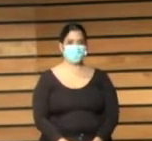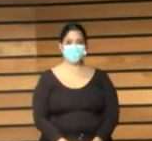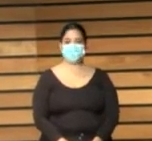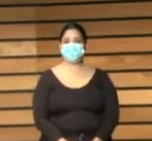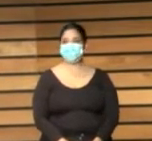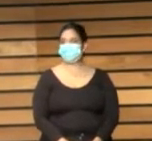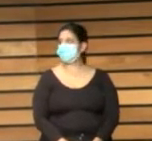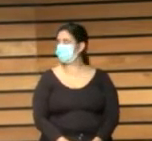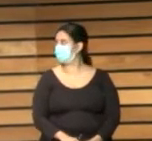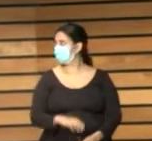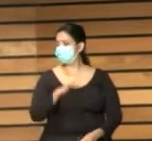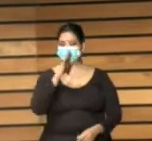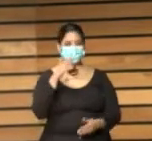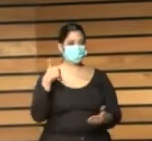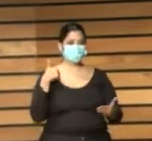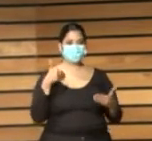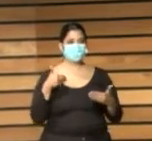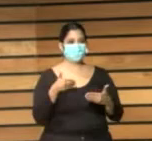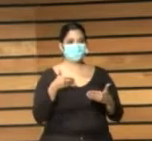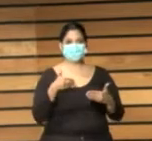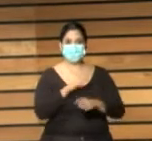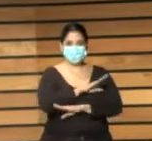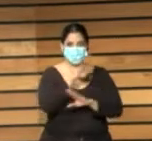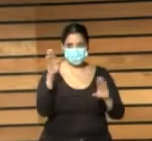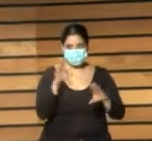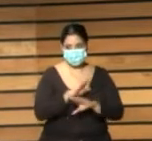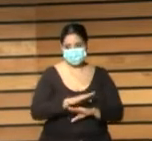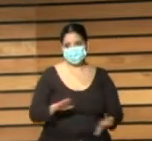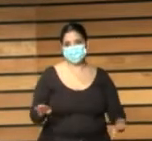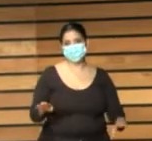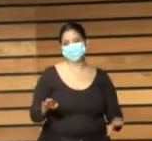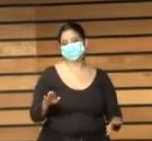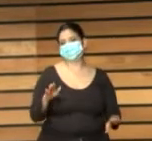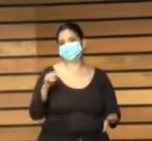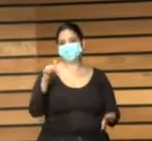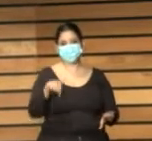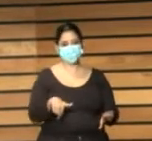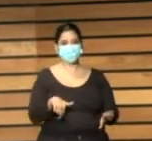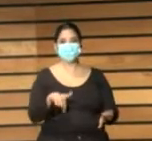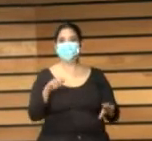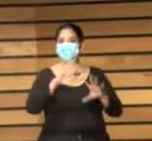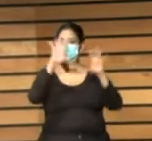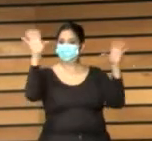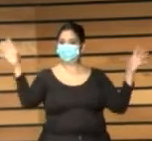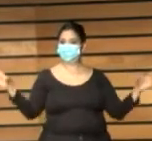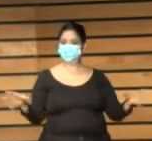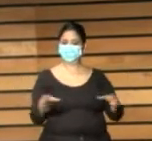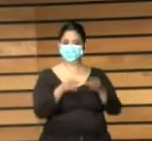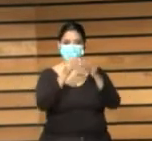Bueno, esto llega a su final y esta es la clausura.